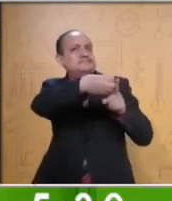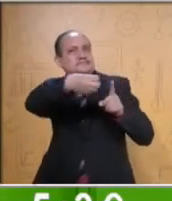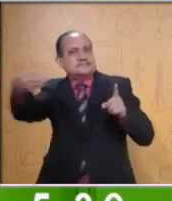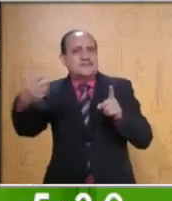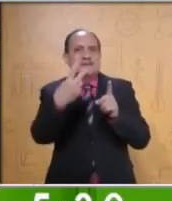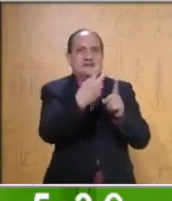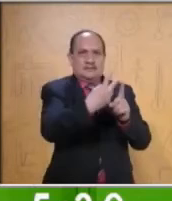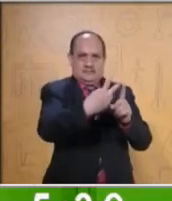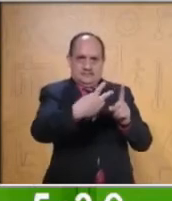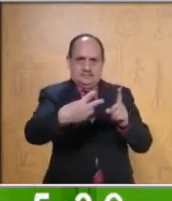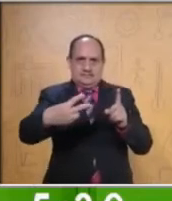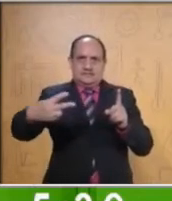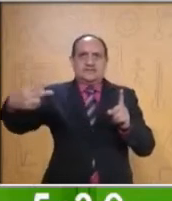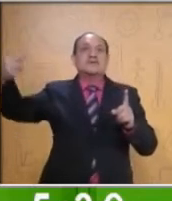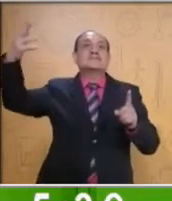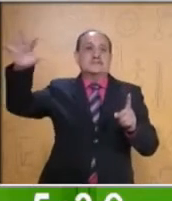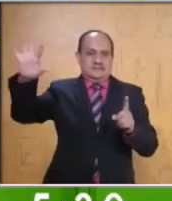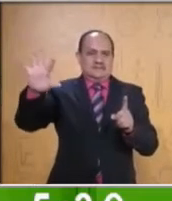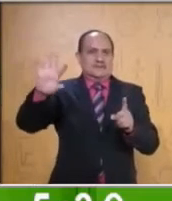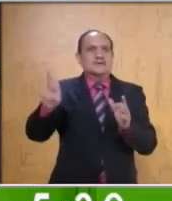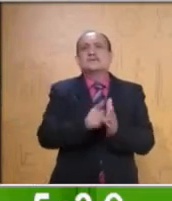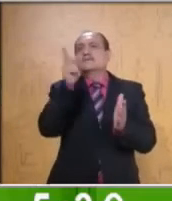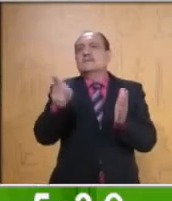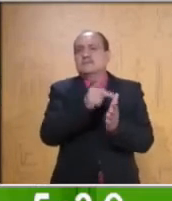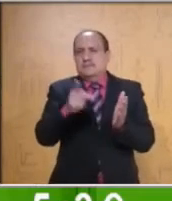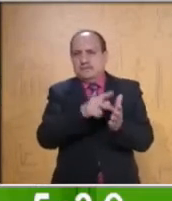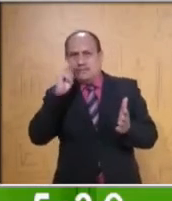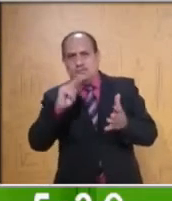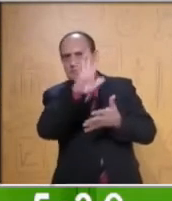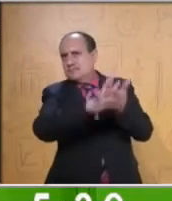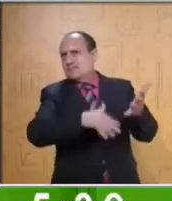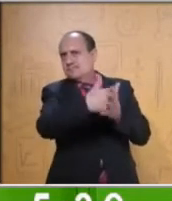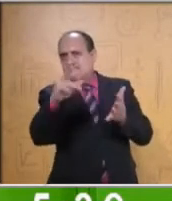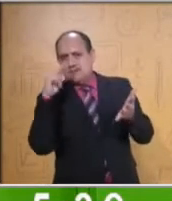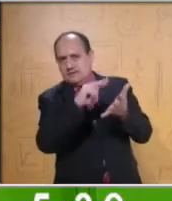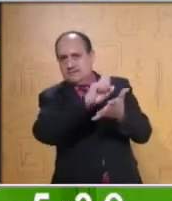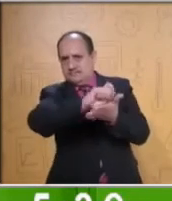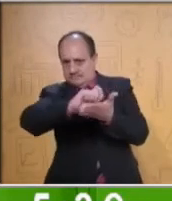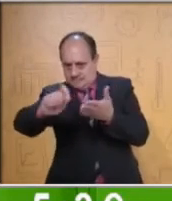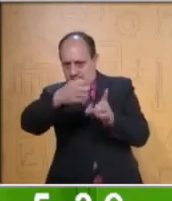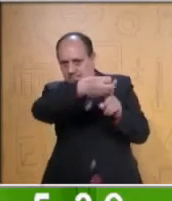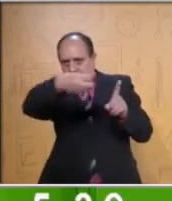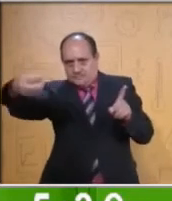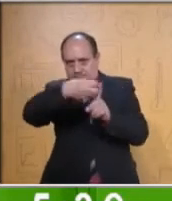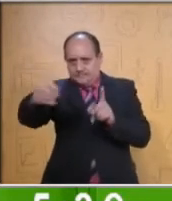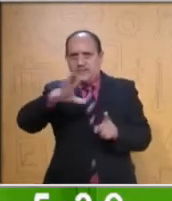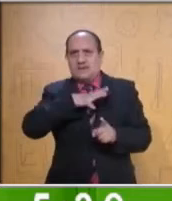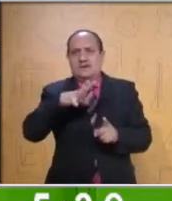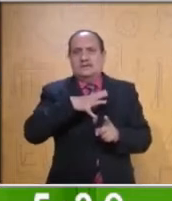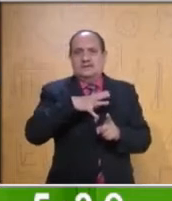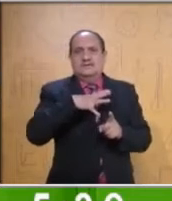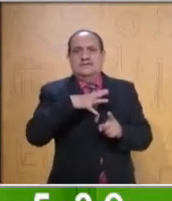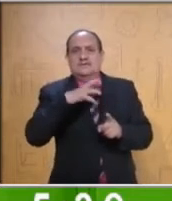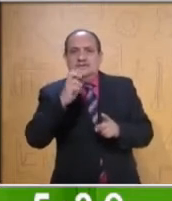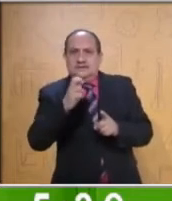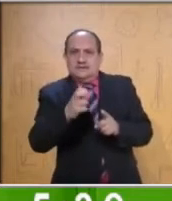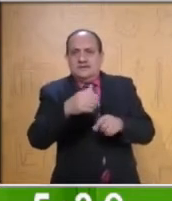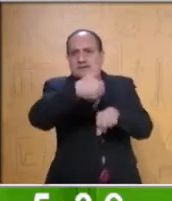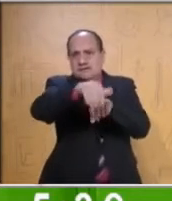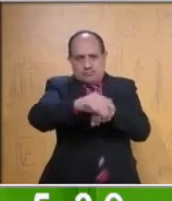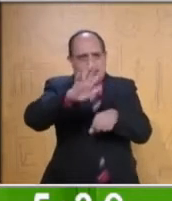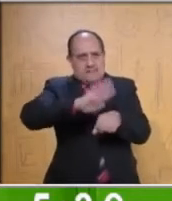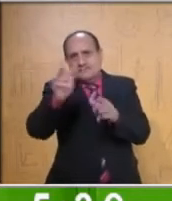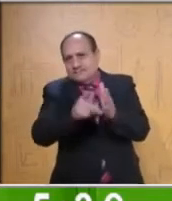2 hasta el 10, tantas veces como aparecieron en la tabla. Y yo voy a tener entonces que el número que